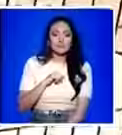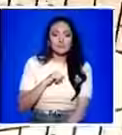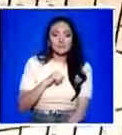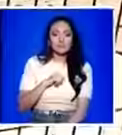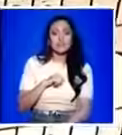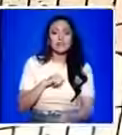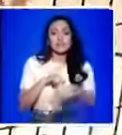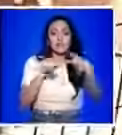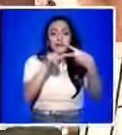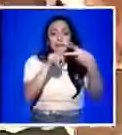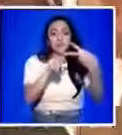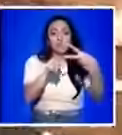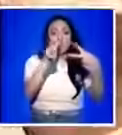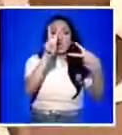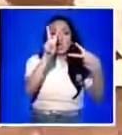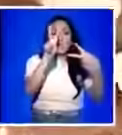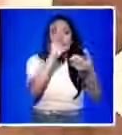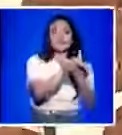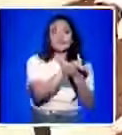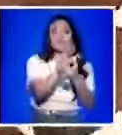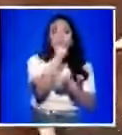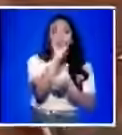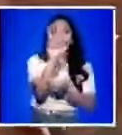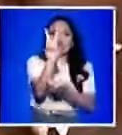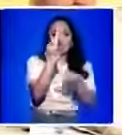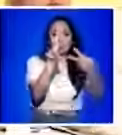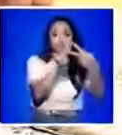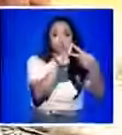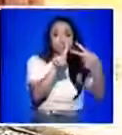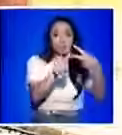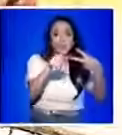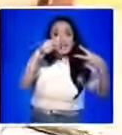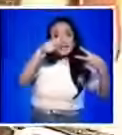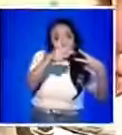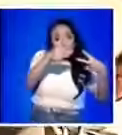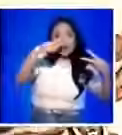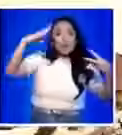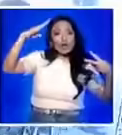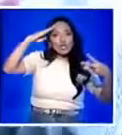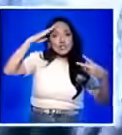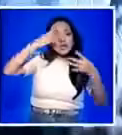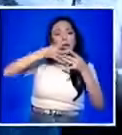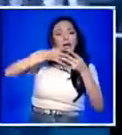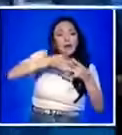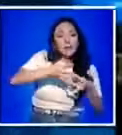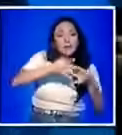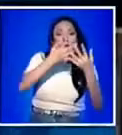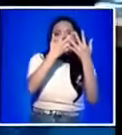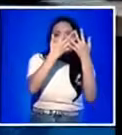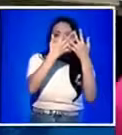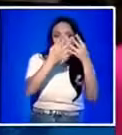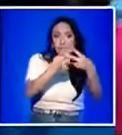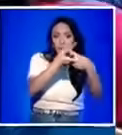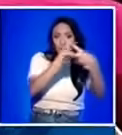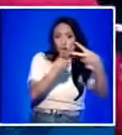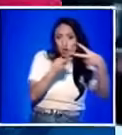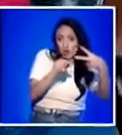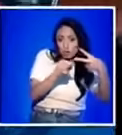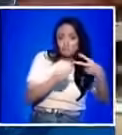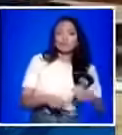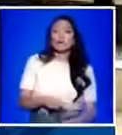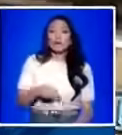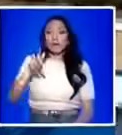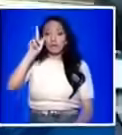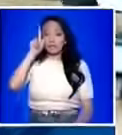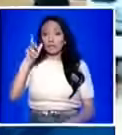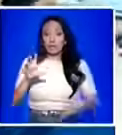Carlos Mendoza y Catherine Guaita son esposos y guías penitenciarios. La Fiscalía los procesa en el caso Metástasis por colaborar